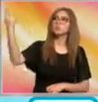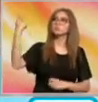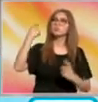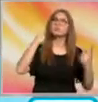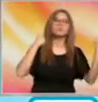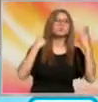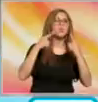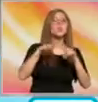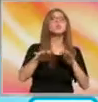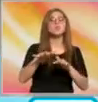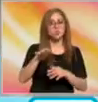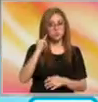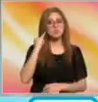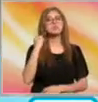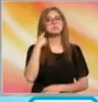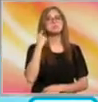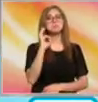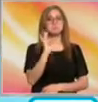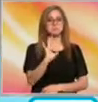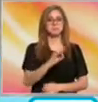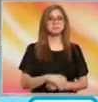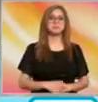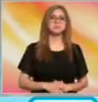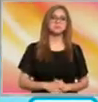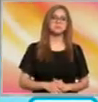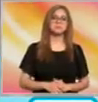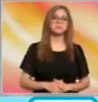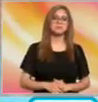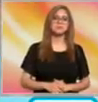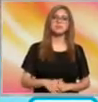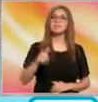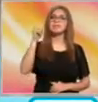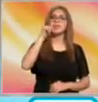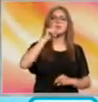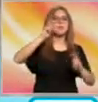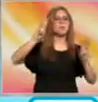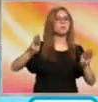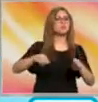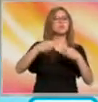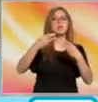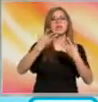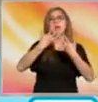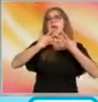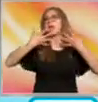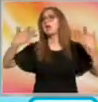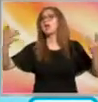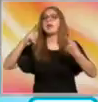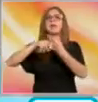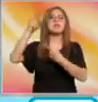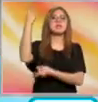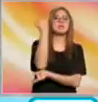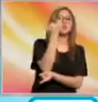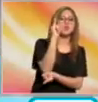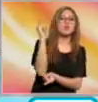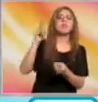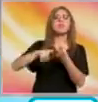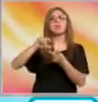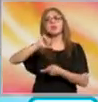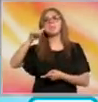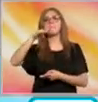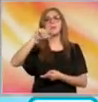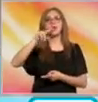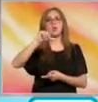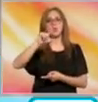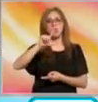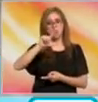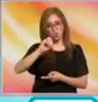otra cosa, la mayoría de los musicales son en grandes teatros, Sí. el Insurgentes, el Manolo Fábregas, y este teatro que es de